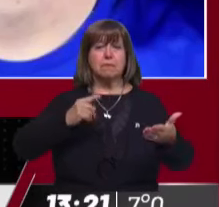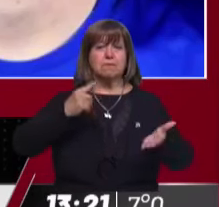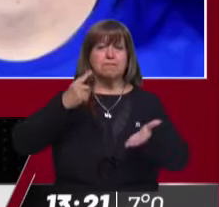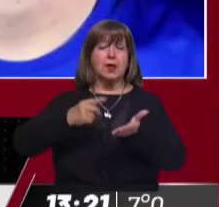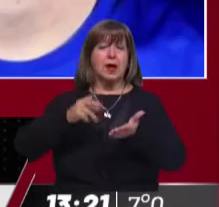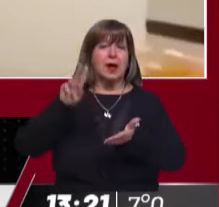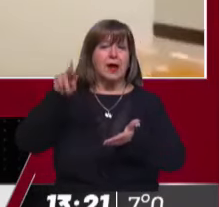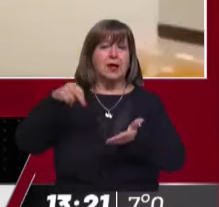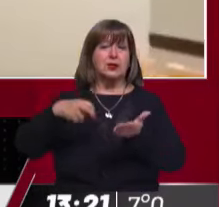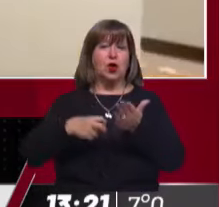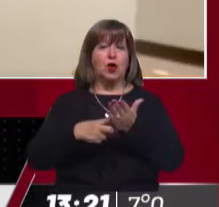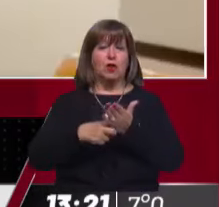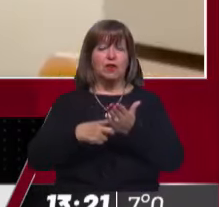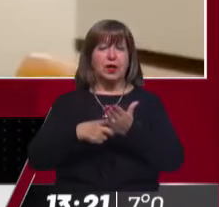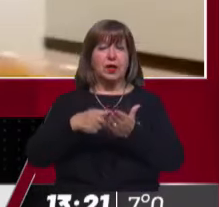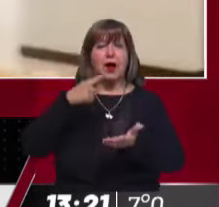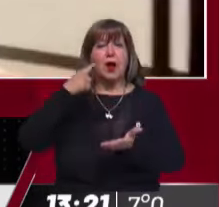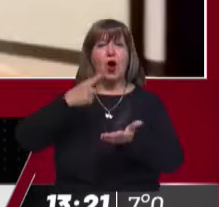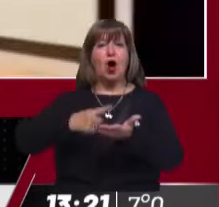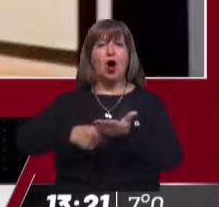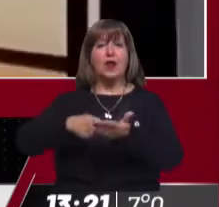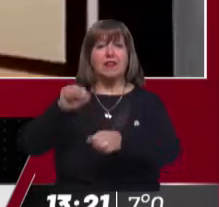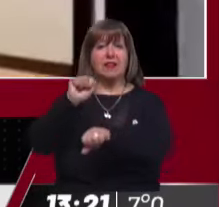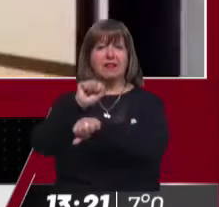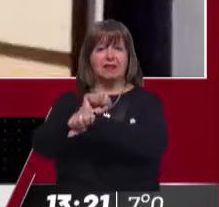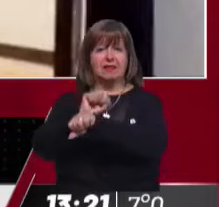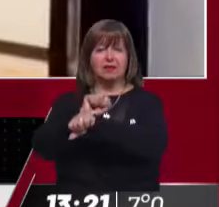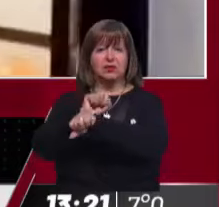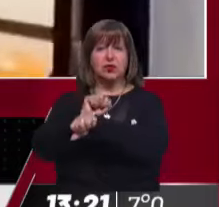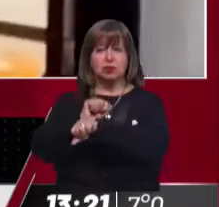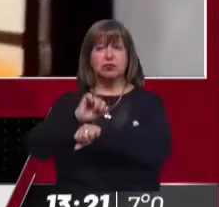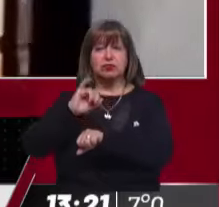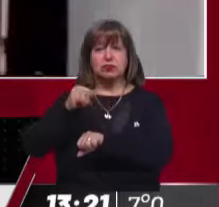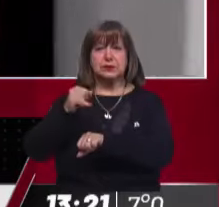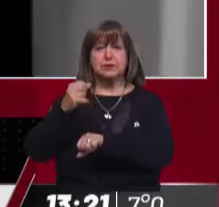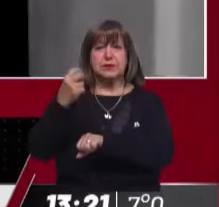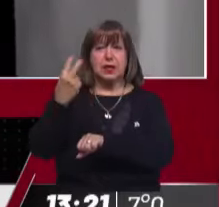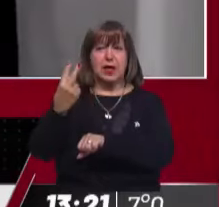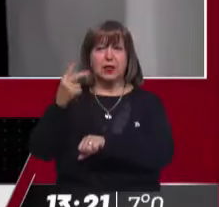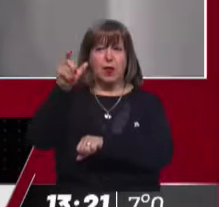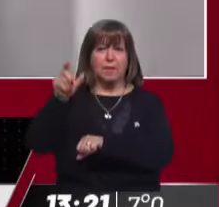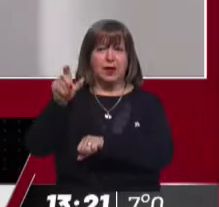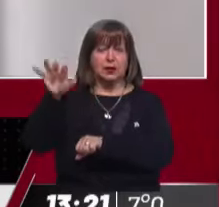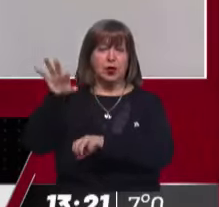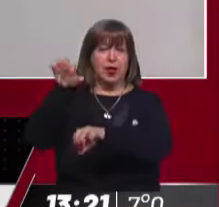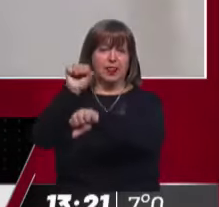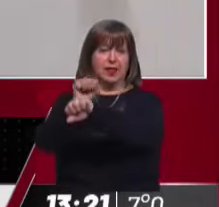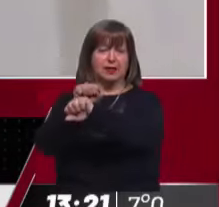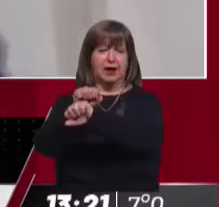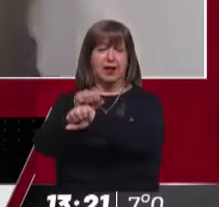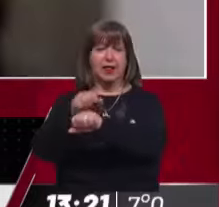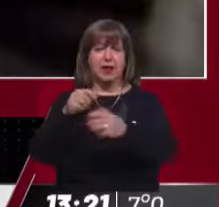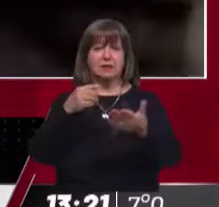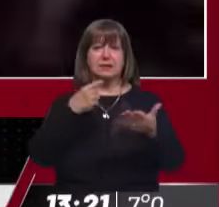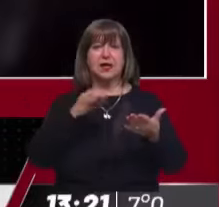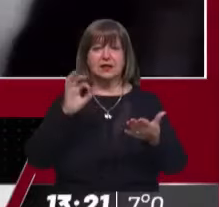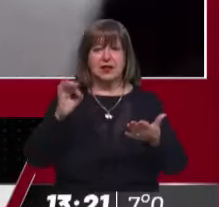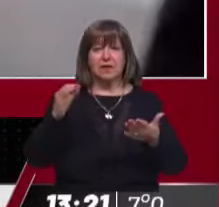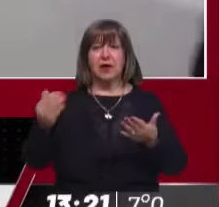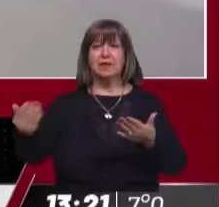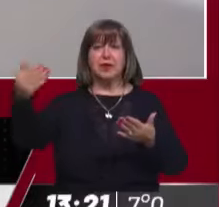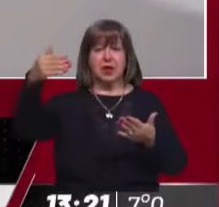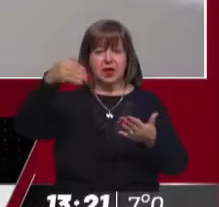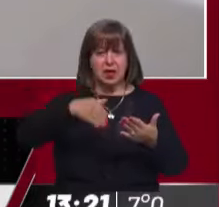detención de estos dos señores y el comparendo para ser